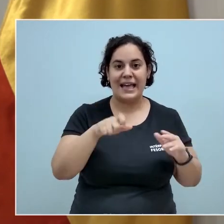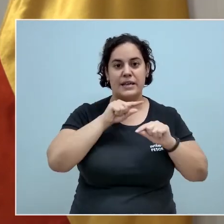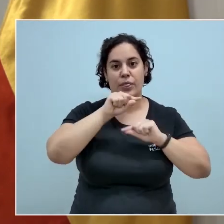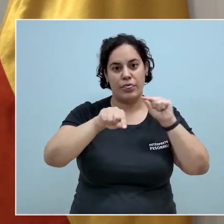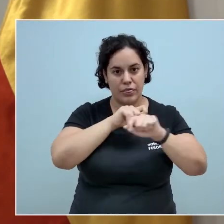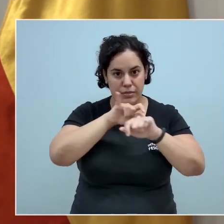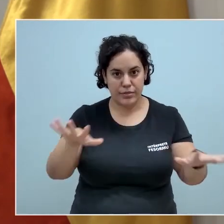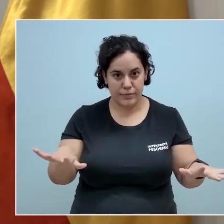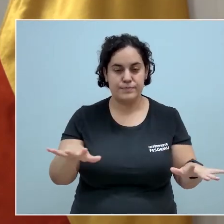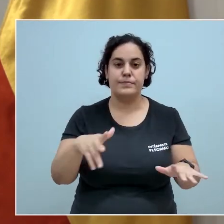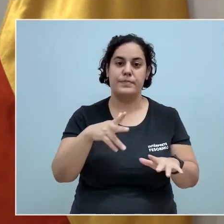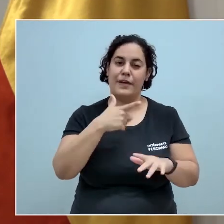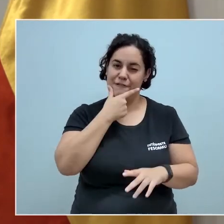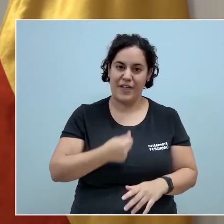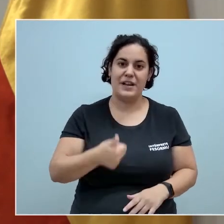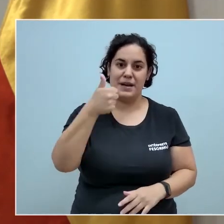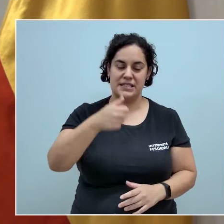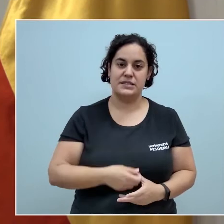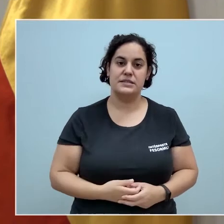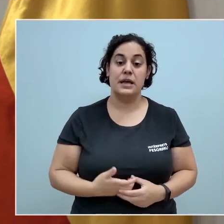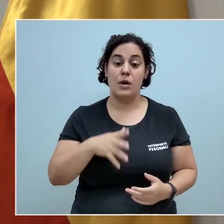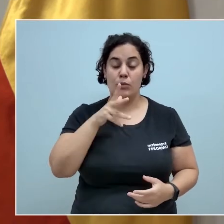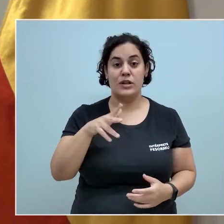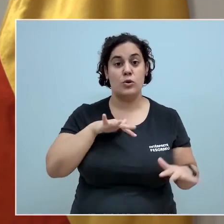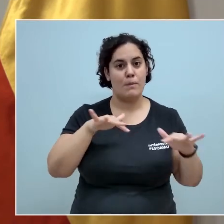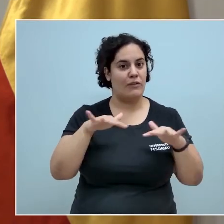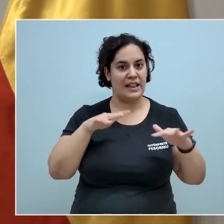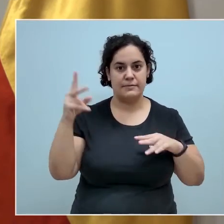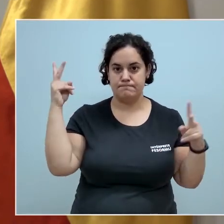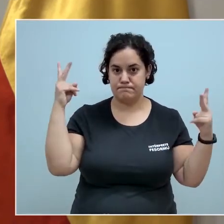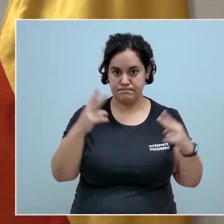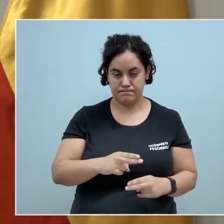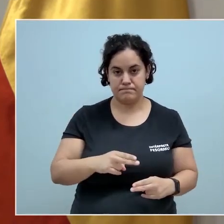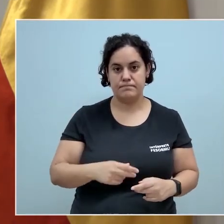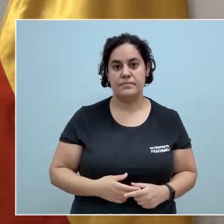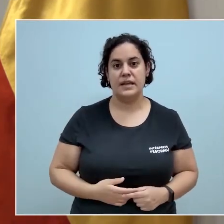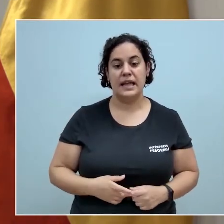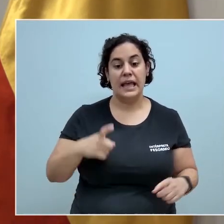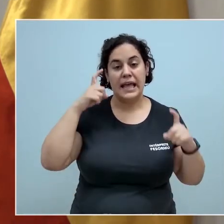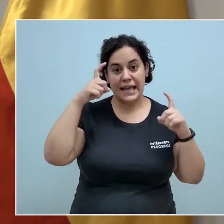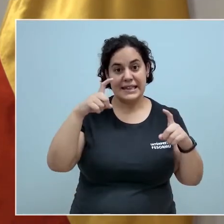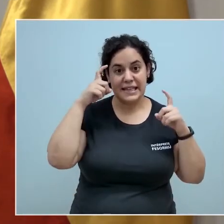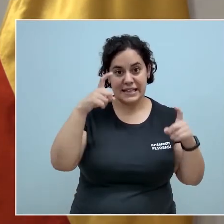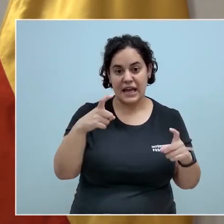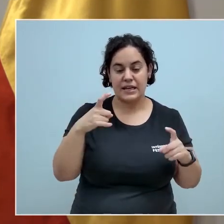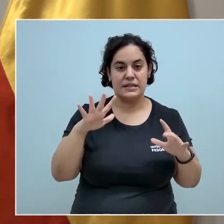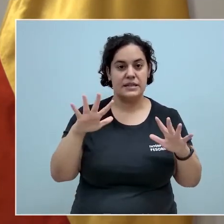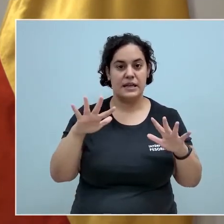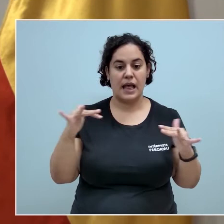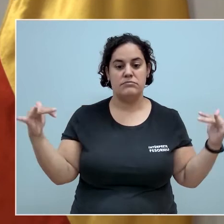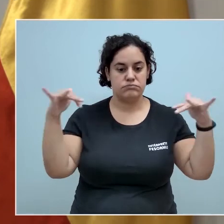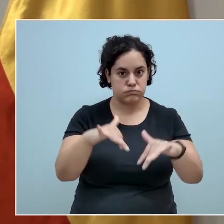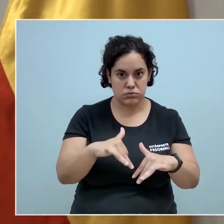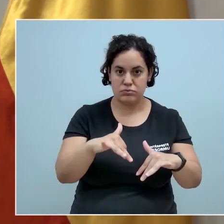produce con más posibilidades. Con lo cual, restringir la movilidad y atajar el sitio donde más se contagia la gente, que son aglomeraciones y